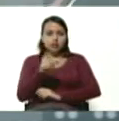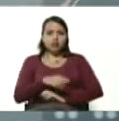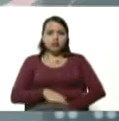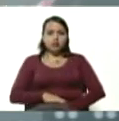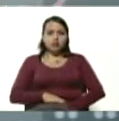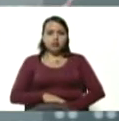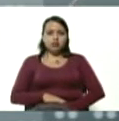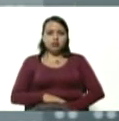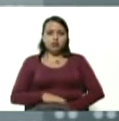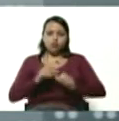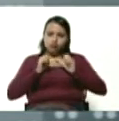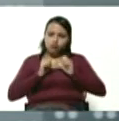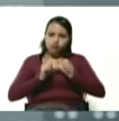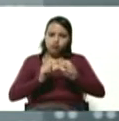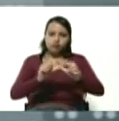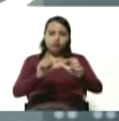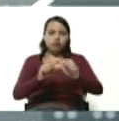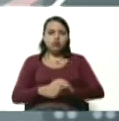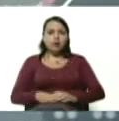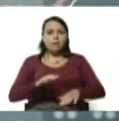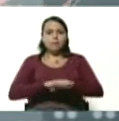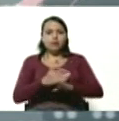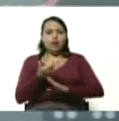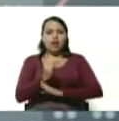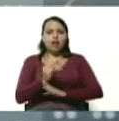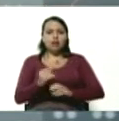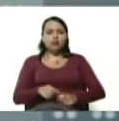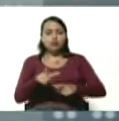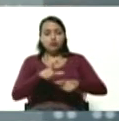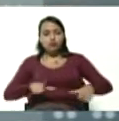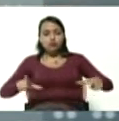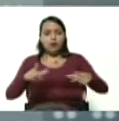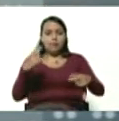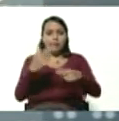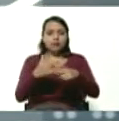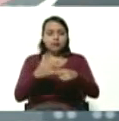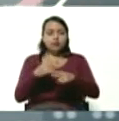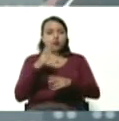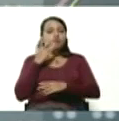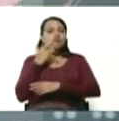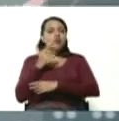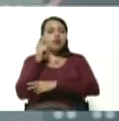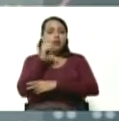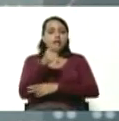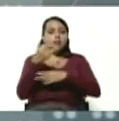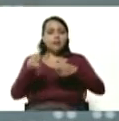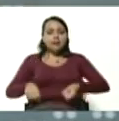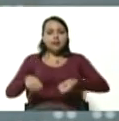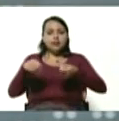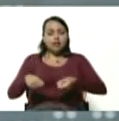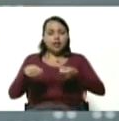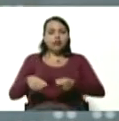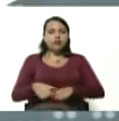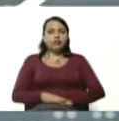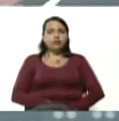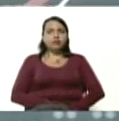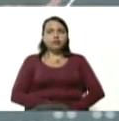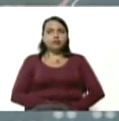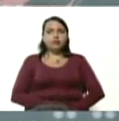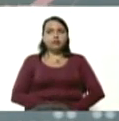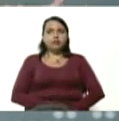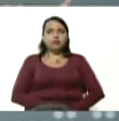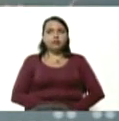manejo de la pandemia, porque tenemos algunos focos muy peligrosos, como es el foco del mercado de La Fulga. Hay algunos